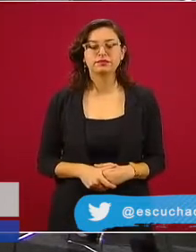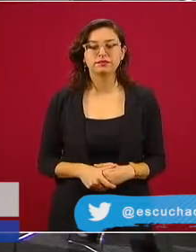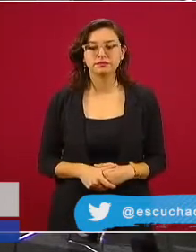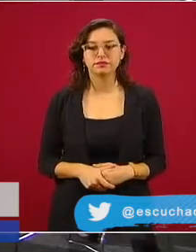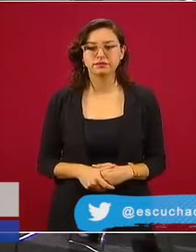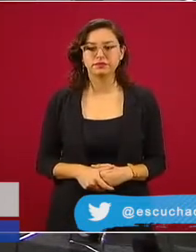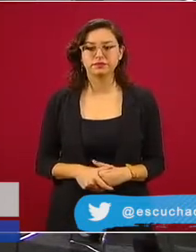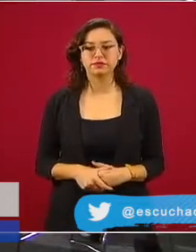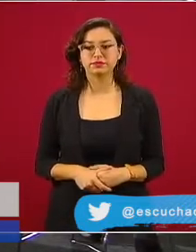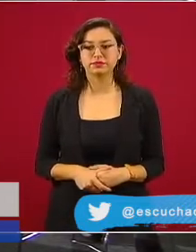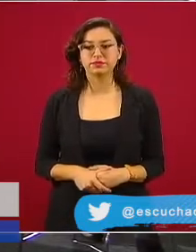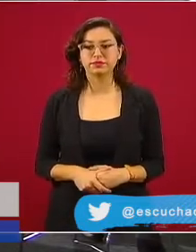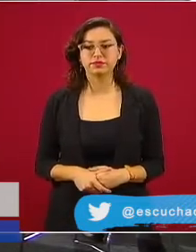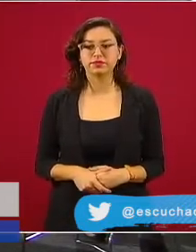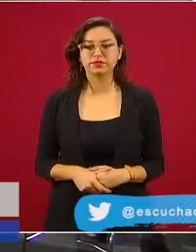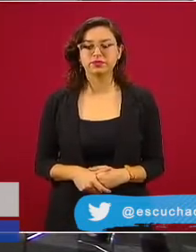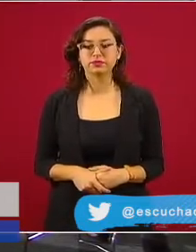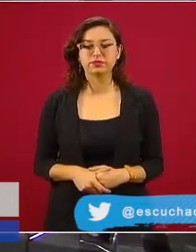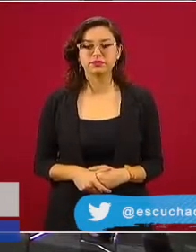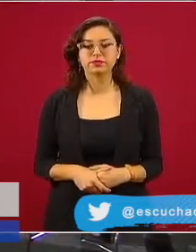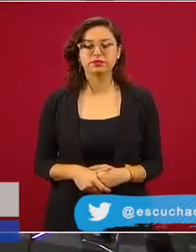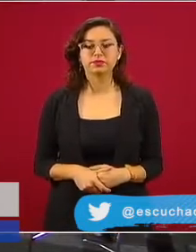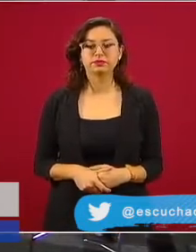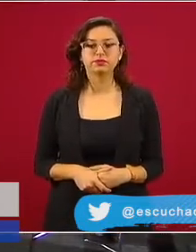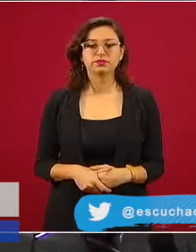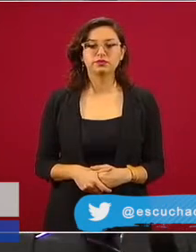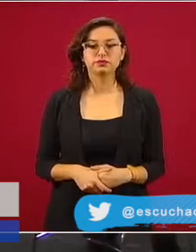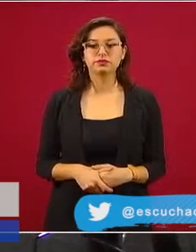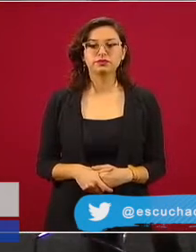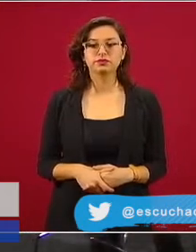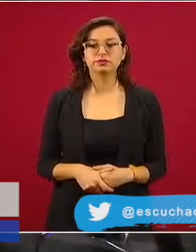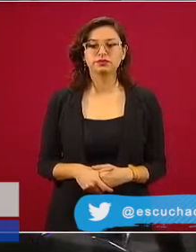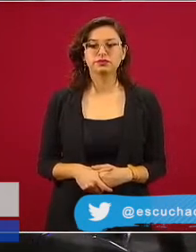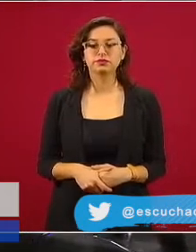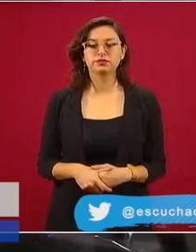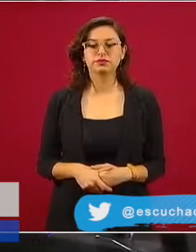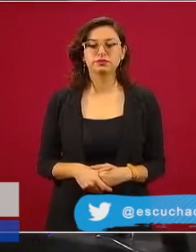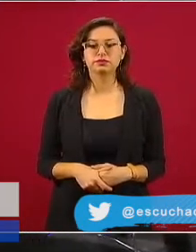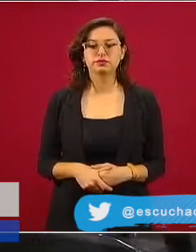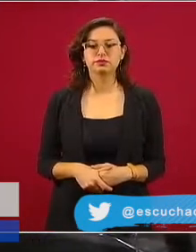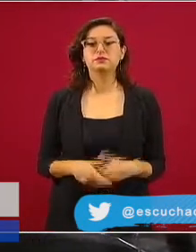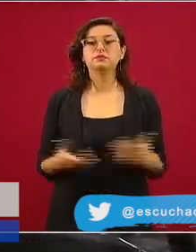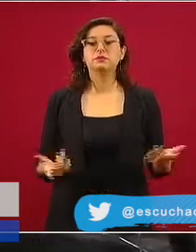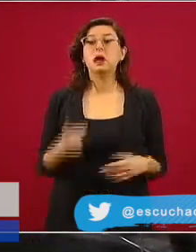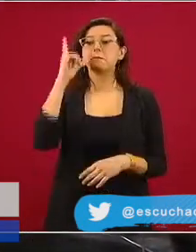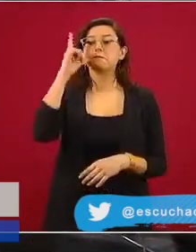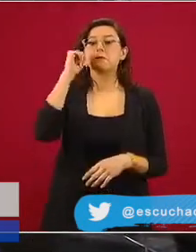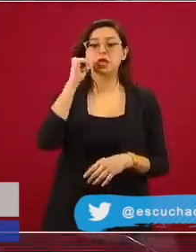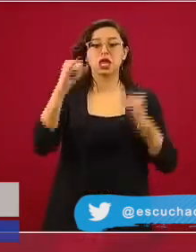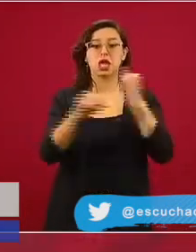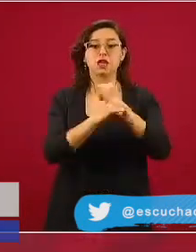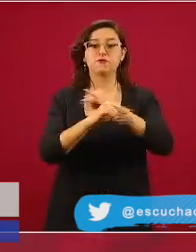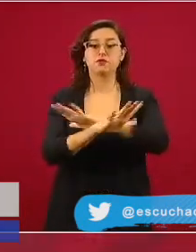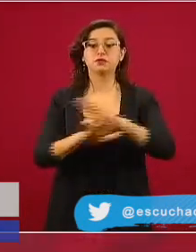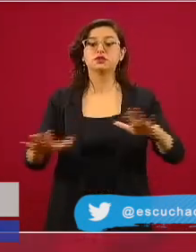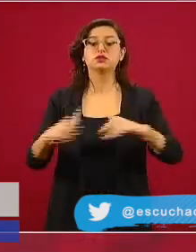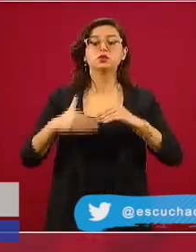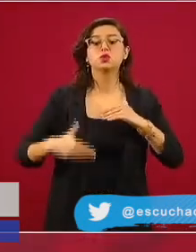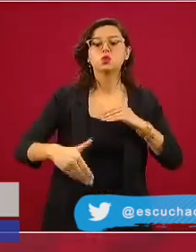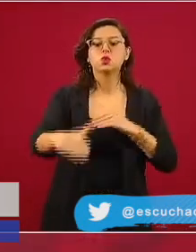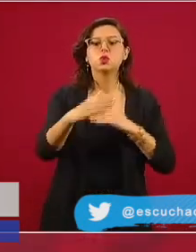250 mil millones de pesos el recuperar estos fondos permitirá al país continuar con la política de no endeudamiento